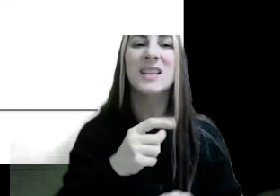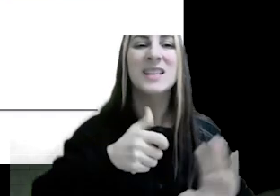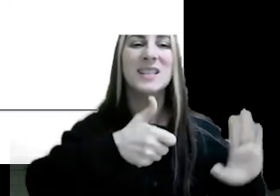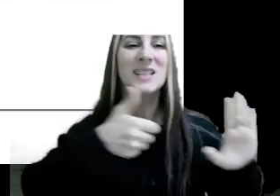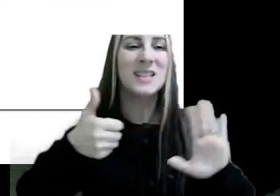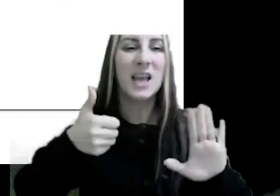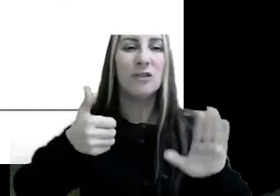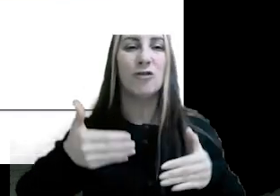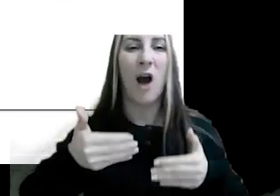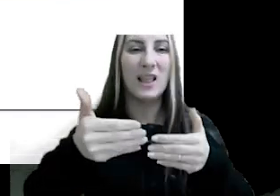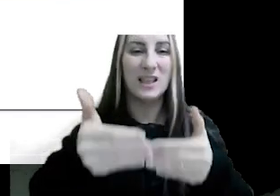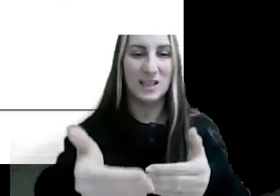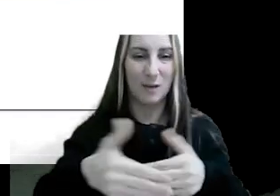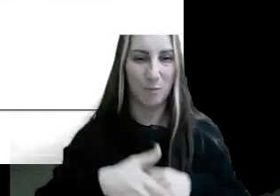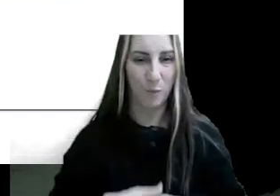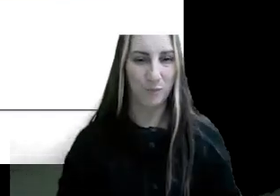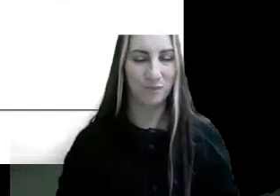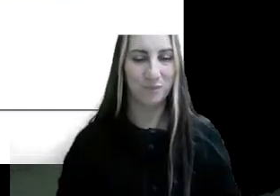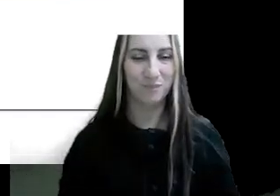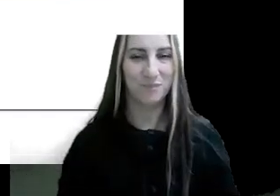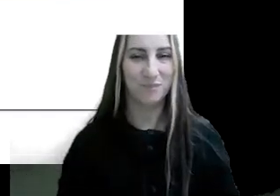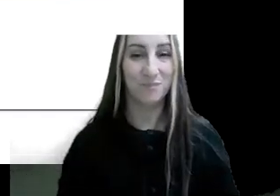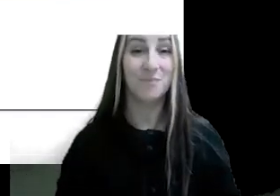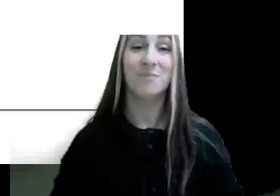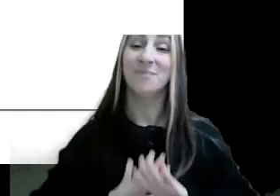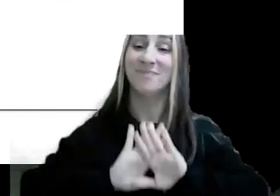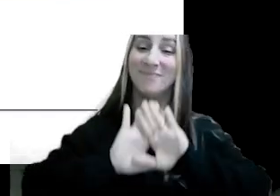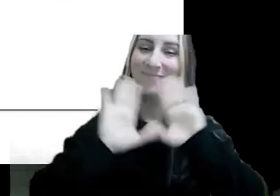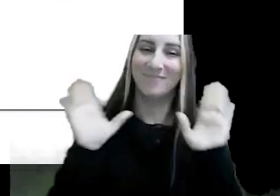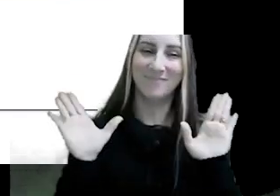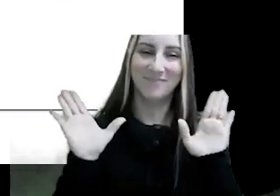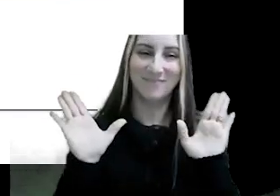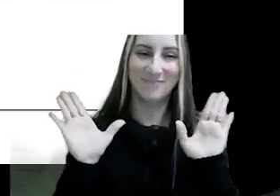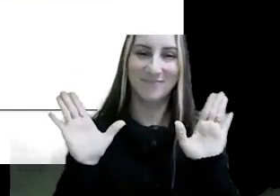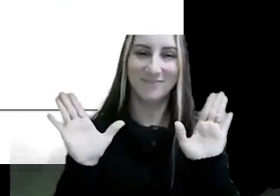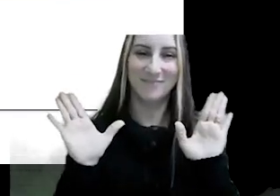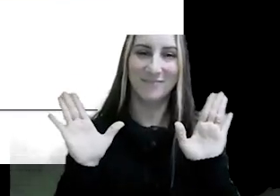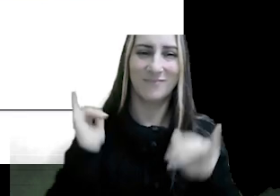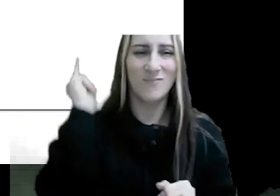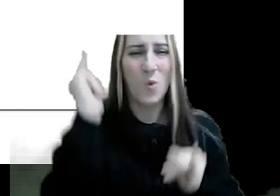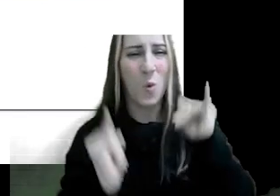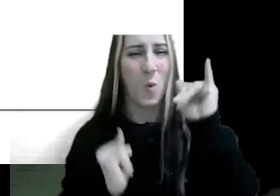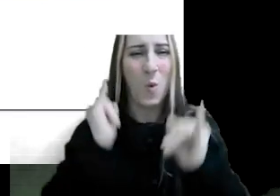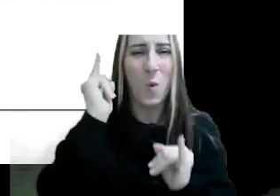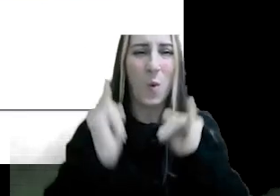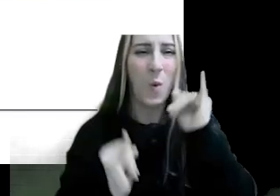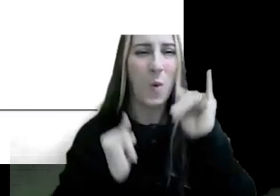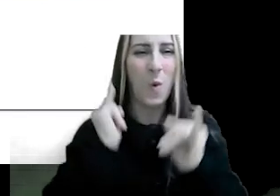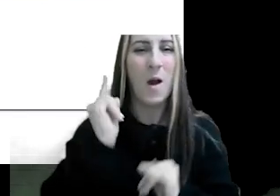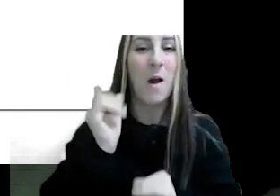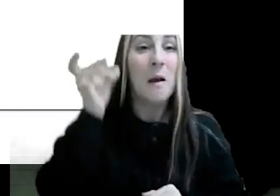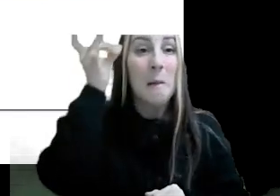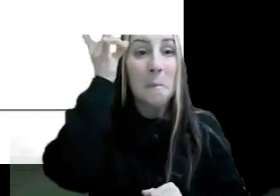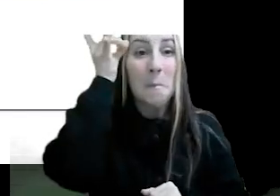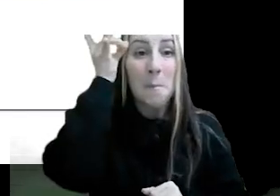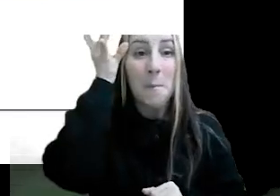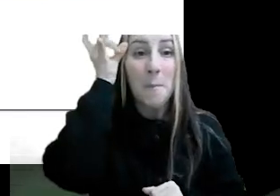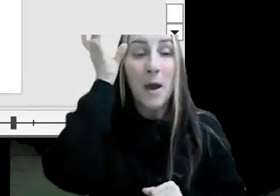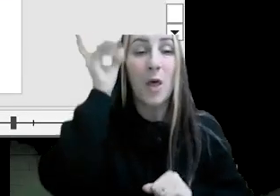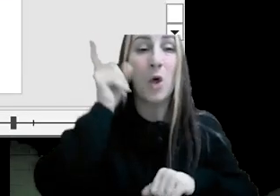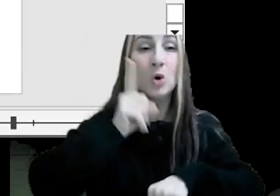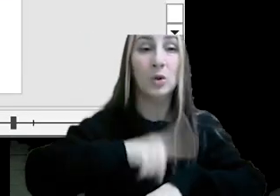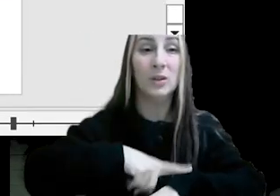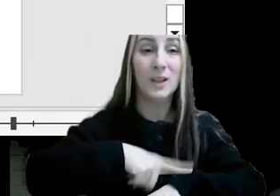anticipo. Y hasta aquí esta gran exposición, perdónenme el tiempo, pero yo les